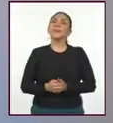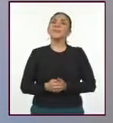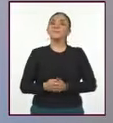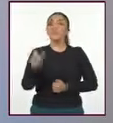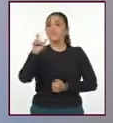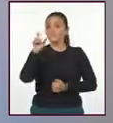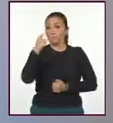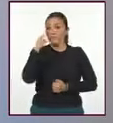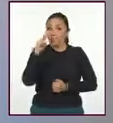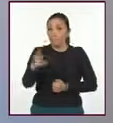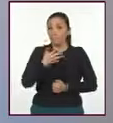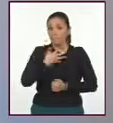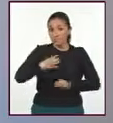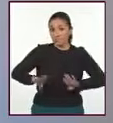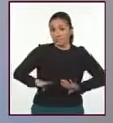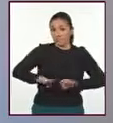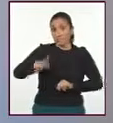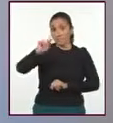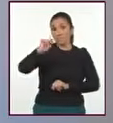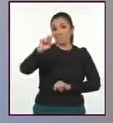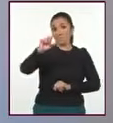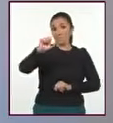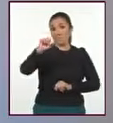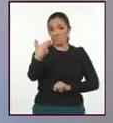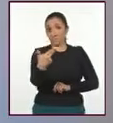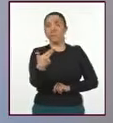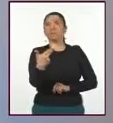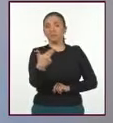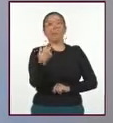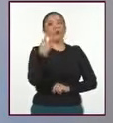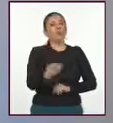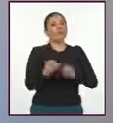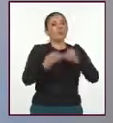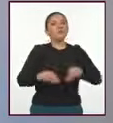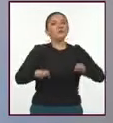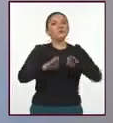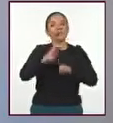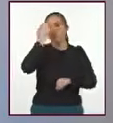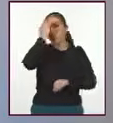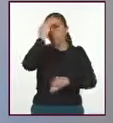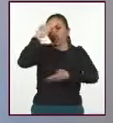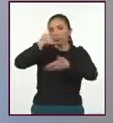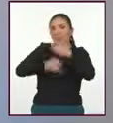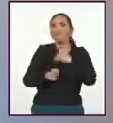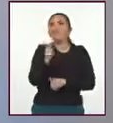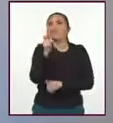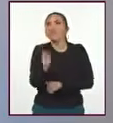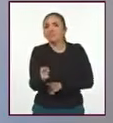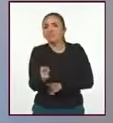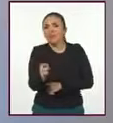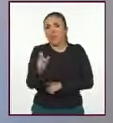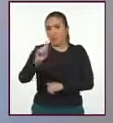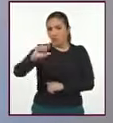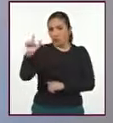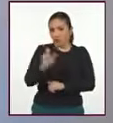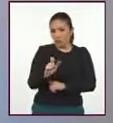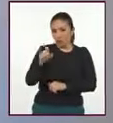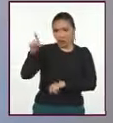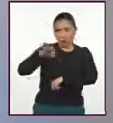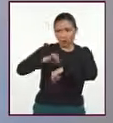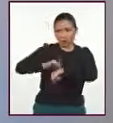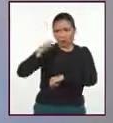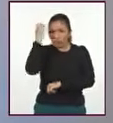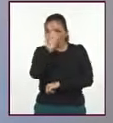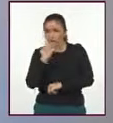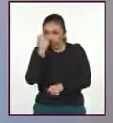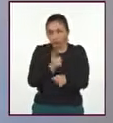tipo de condiciones es importante antes que nada pues informarnos bien del diagnóstico que se haya realizado